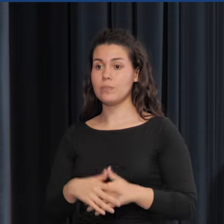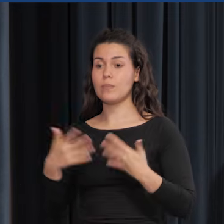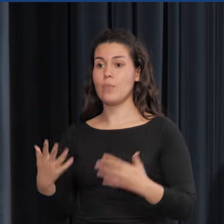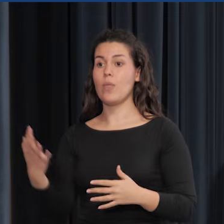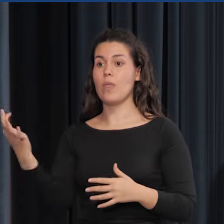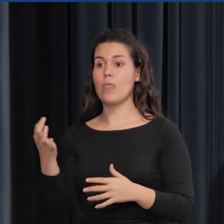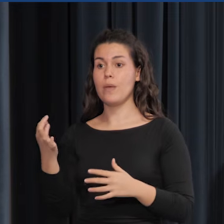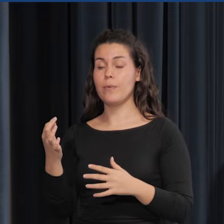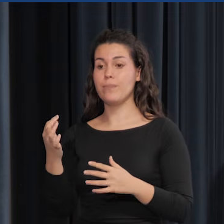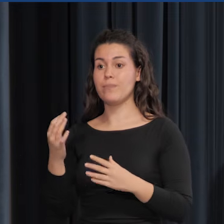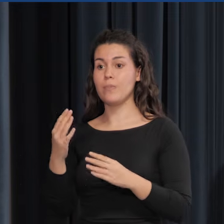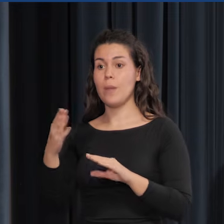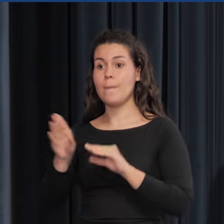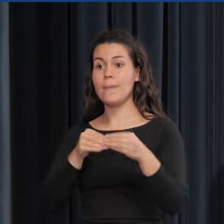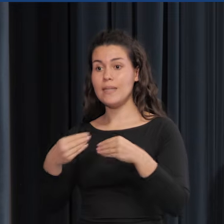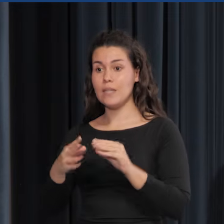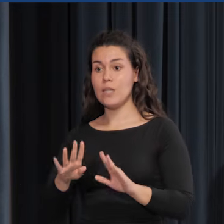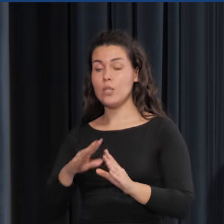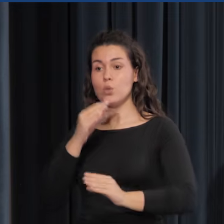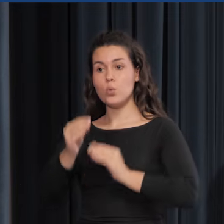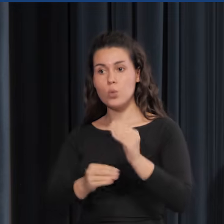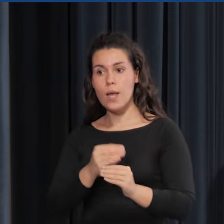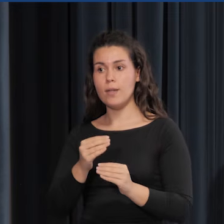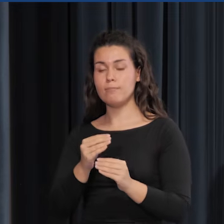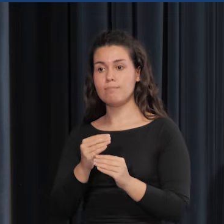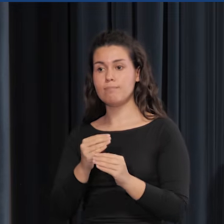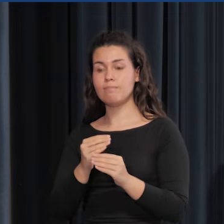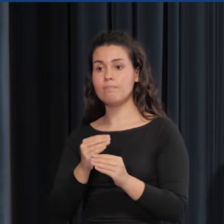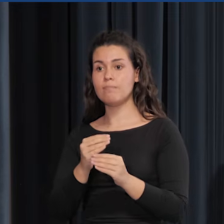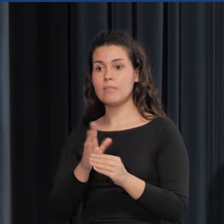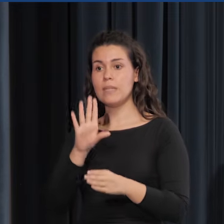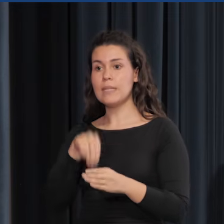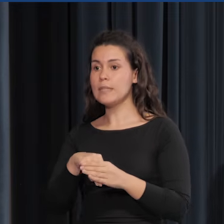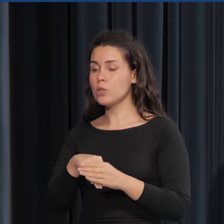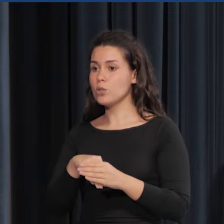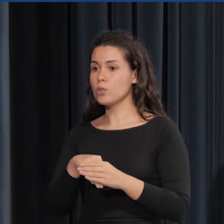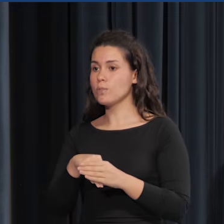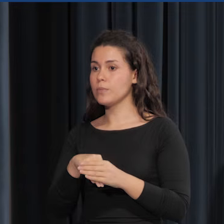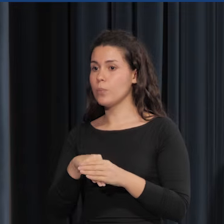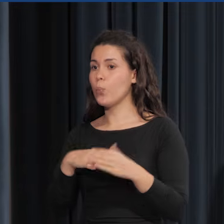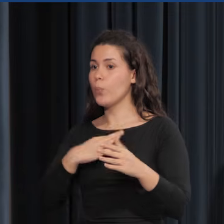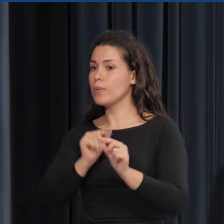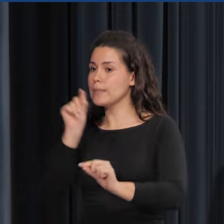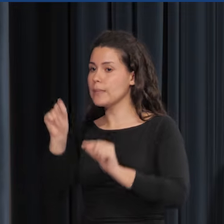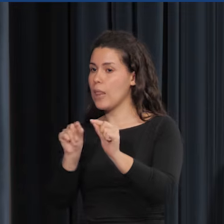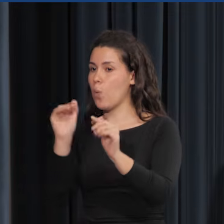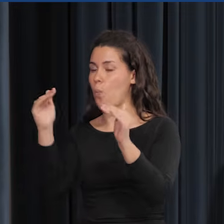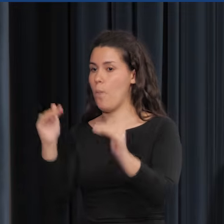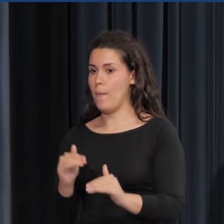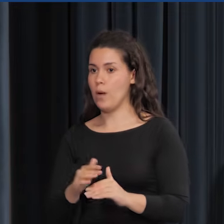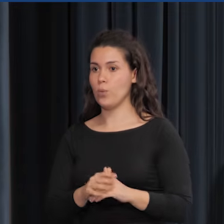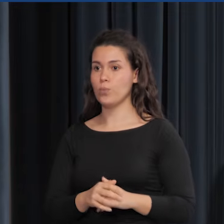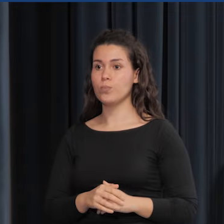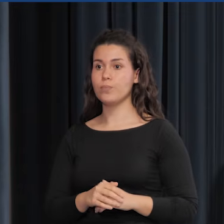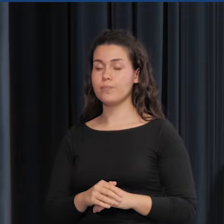utilizar aquellos que tienen unos coetiquetados ecológicos que nos dicen que son bajos en emisiones. Entonces, si tenemos